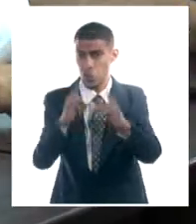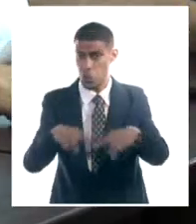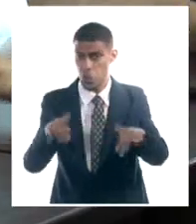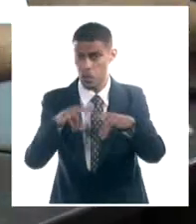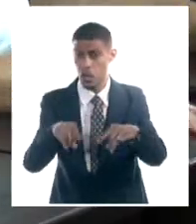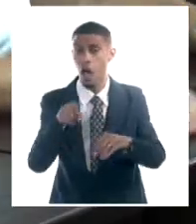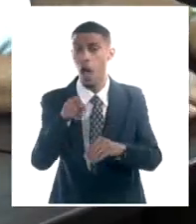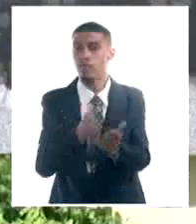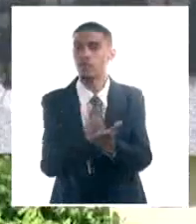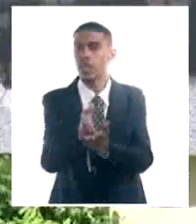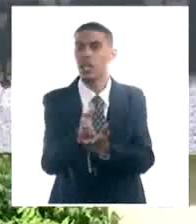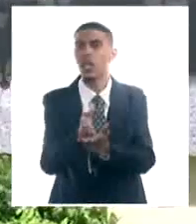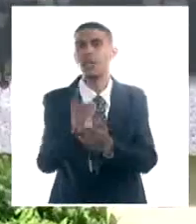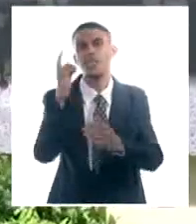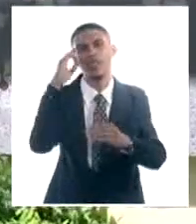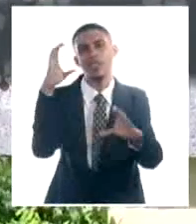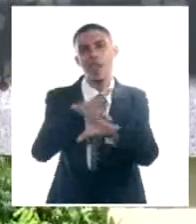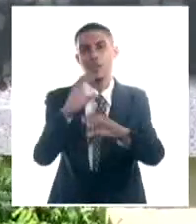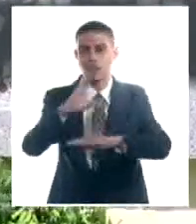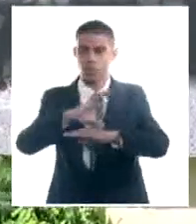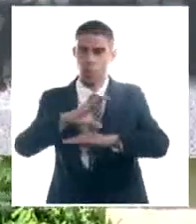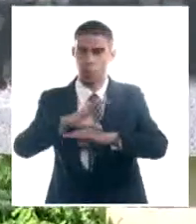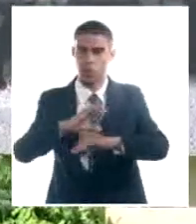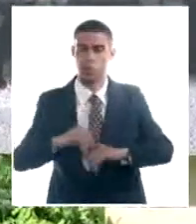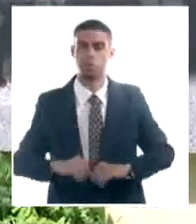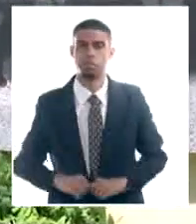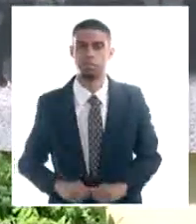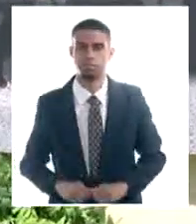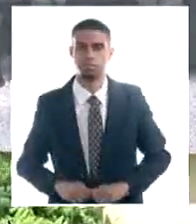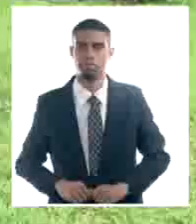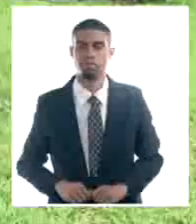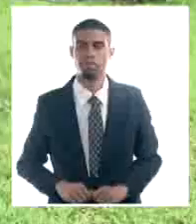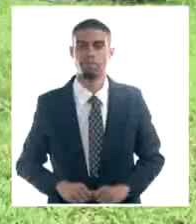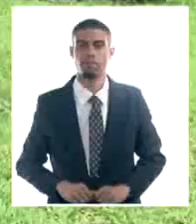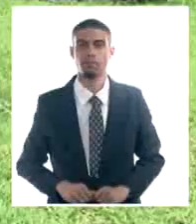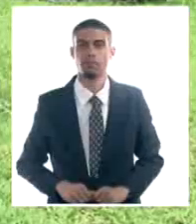carrera de Ciencias de la Computación. Belkis Vidal para el Canal Cubano de Noticias.